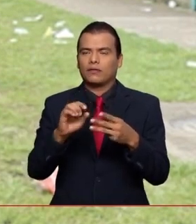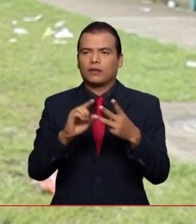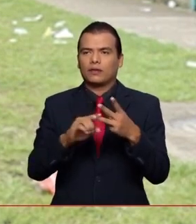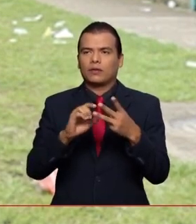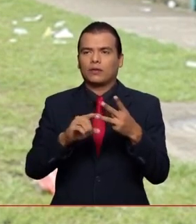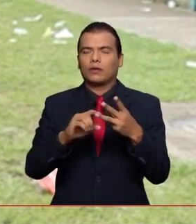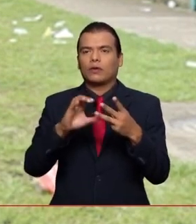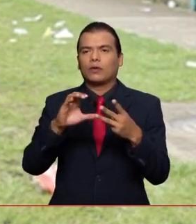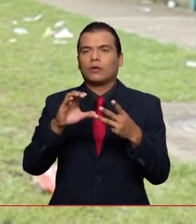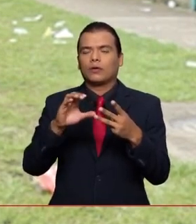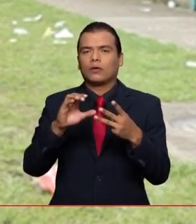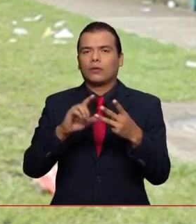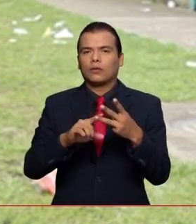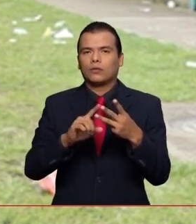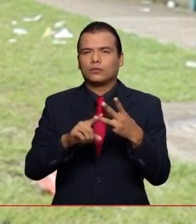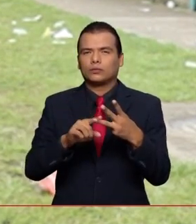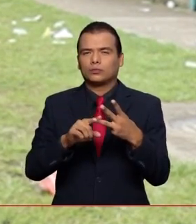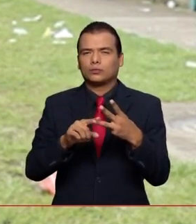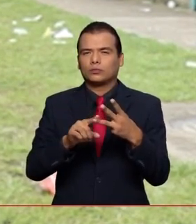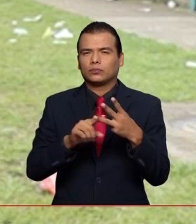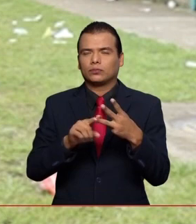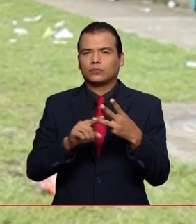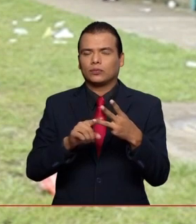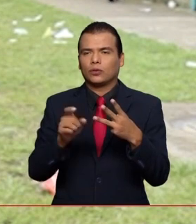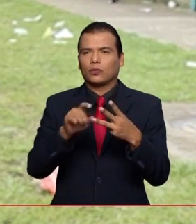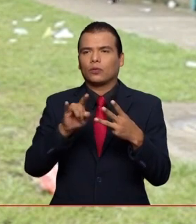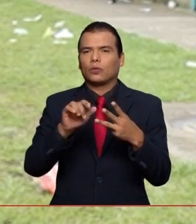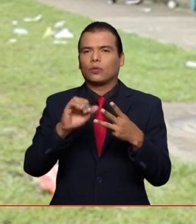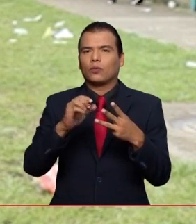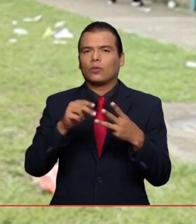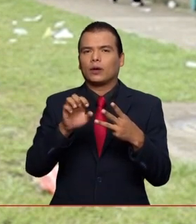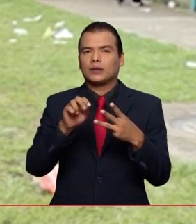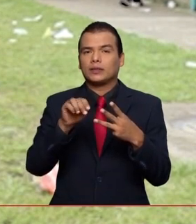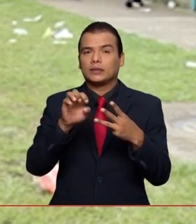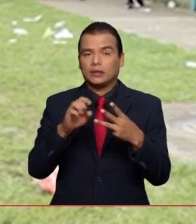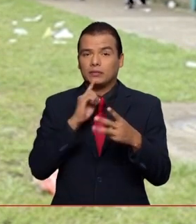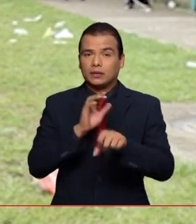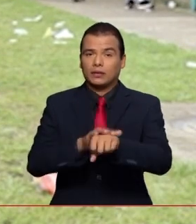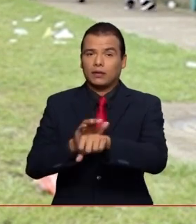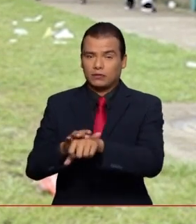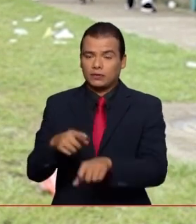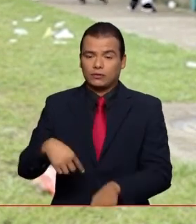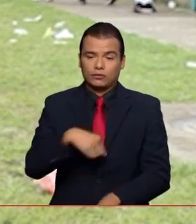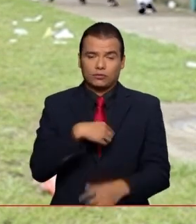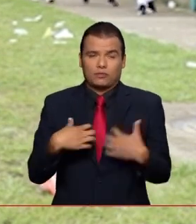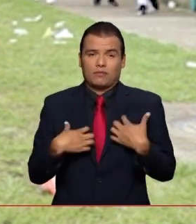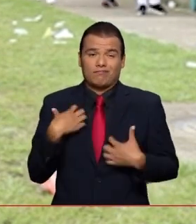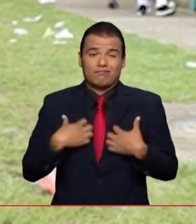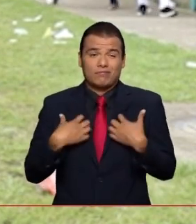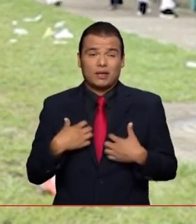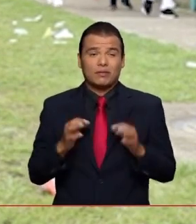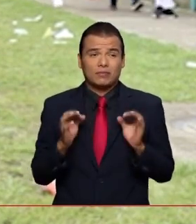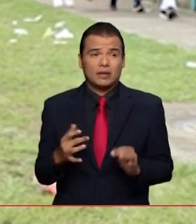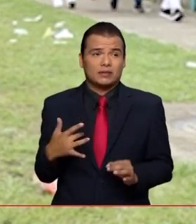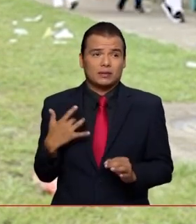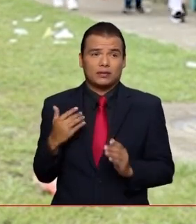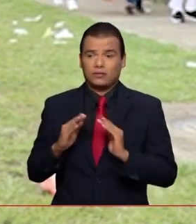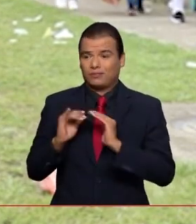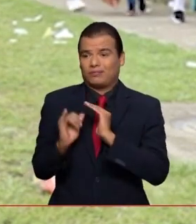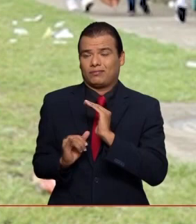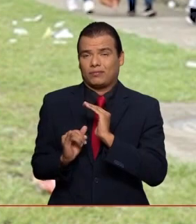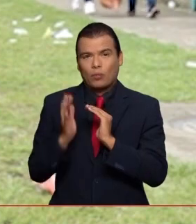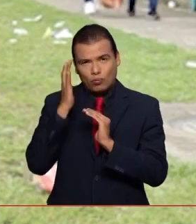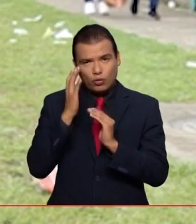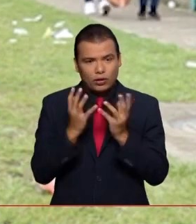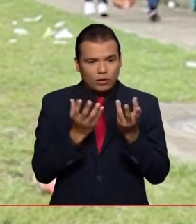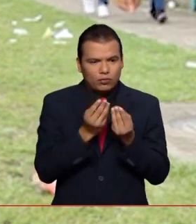de Ortega, donde el pasado 17 de febrero fue asesinado un reservista del ejército, indicaron sentirse secuestrados, pues la guerrilla